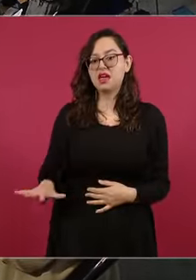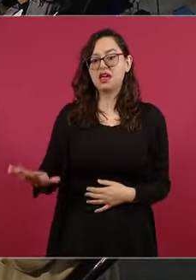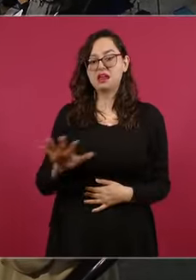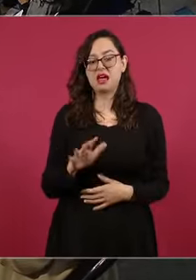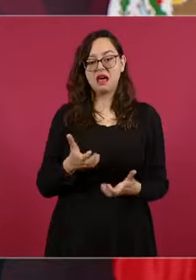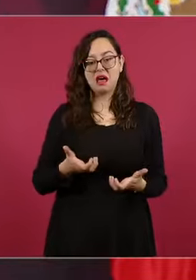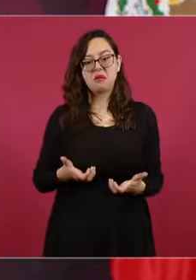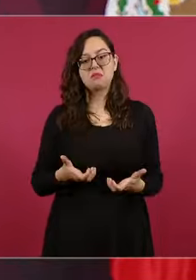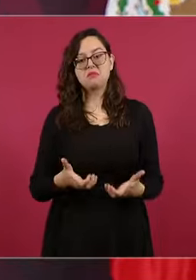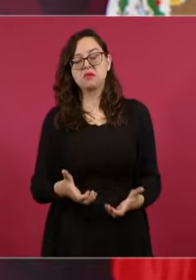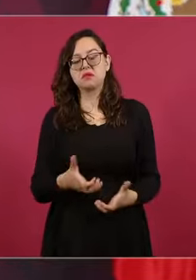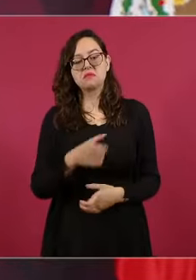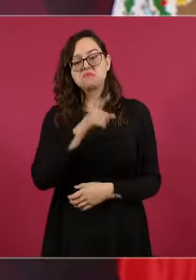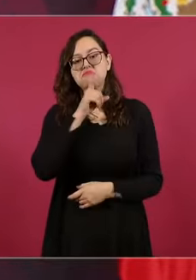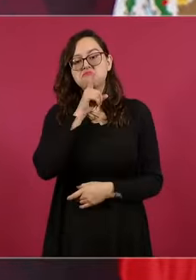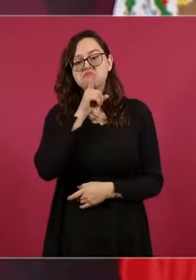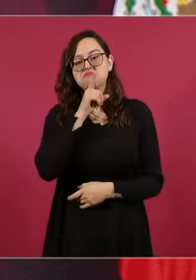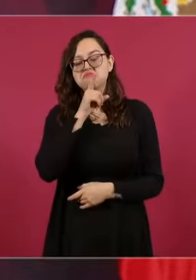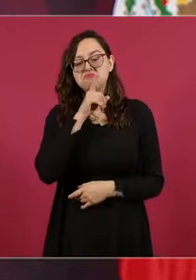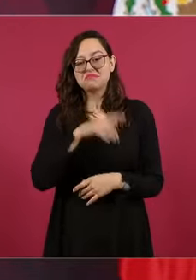eran los grandes ríos,